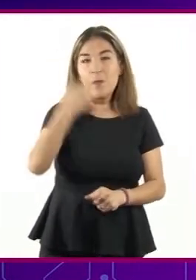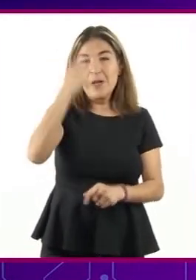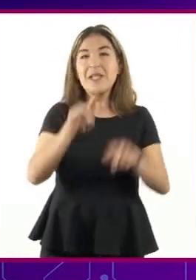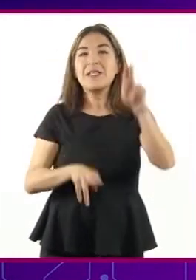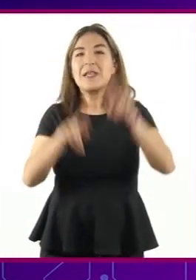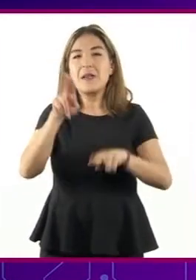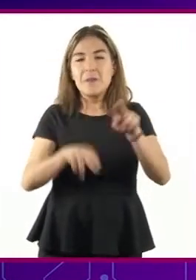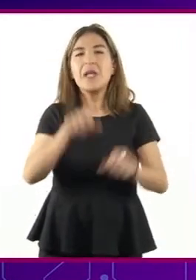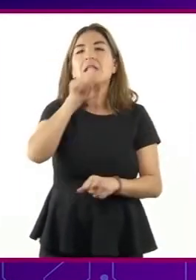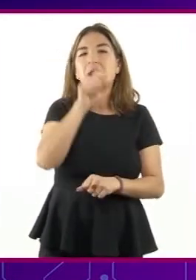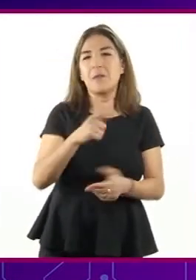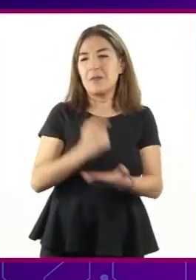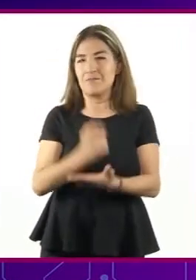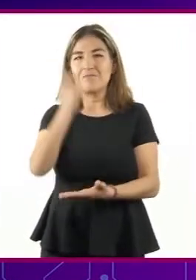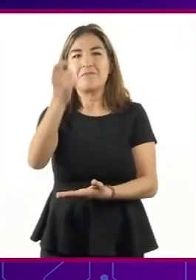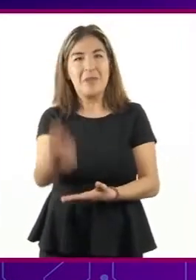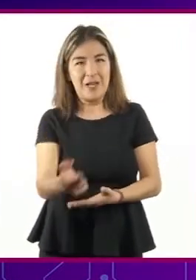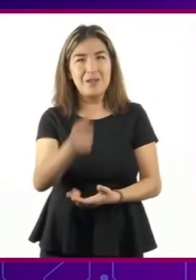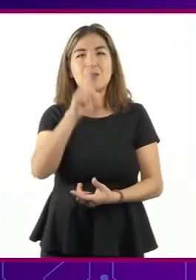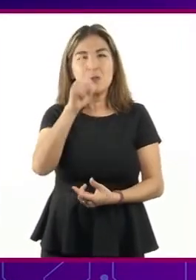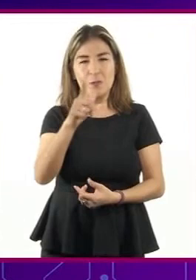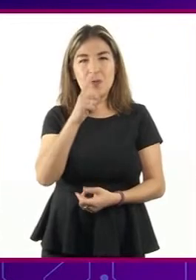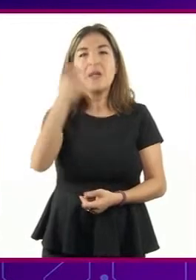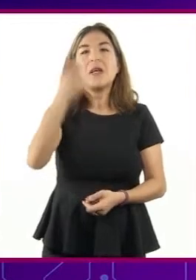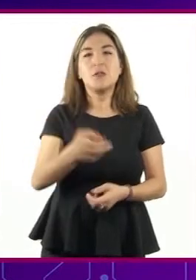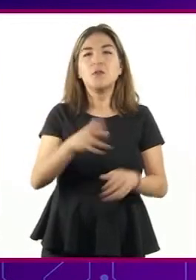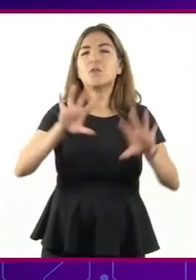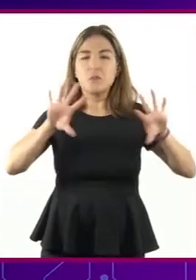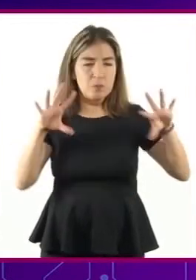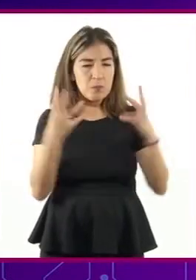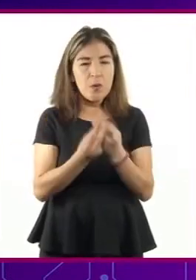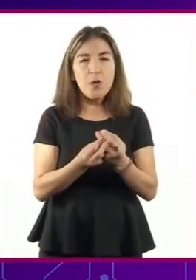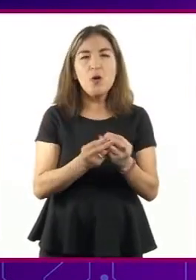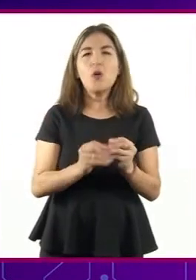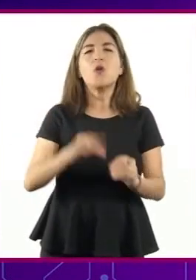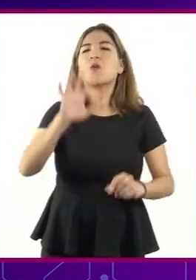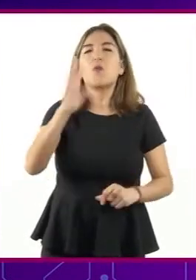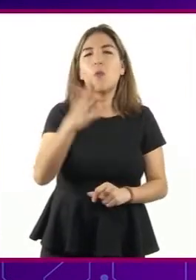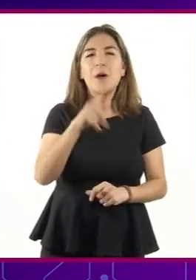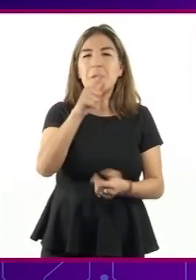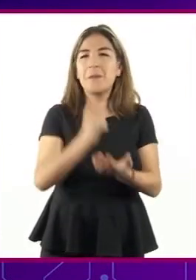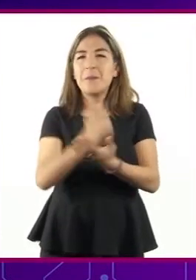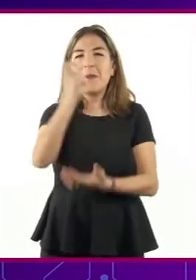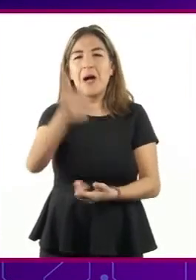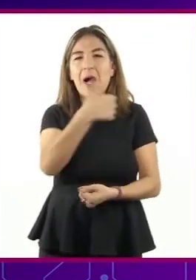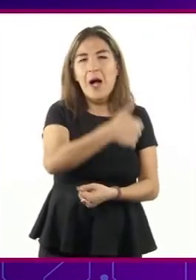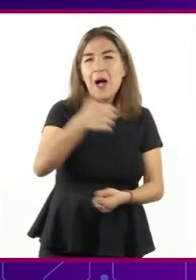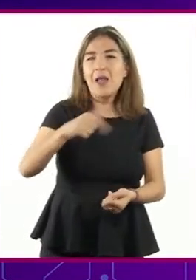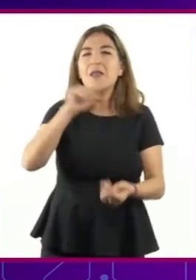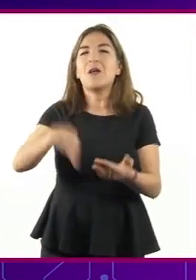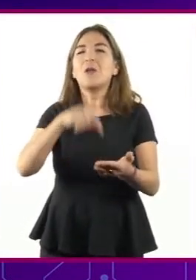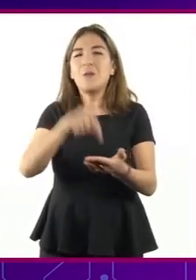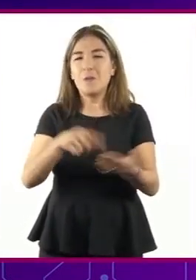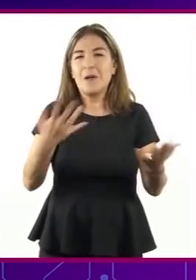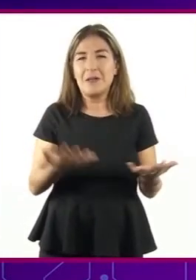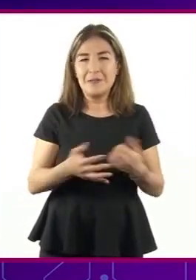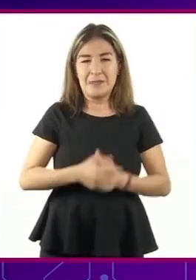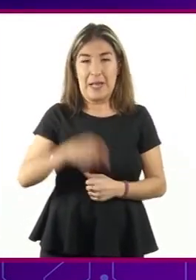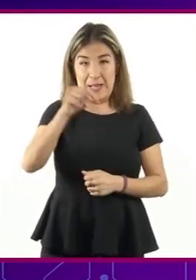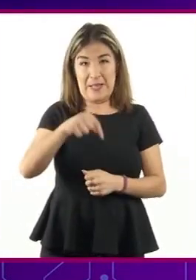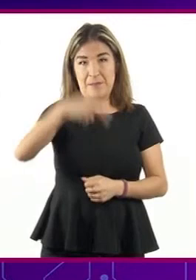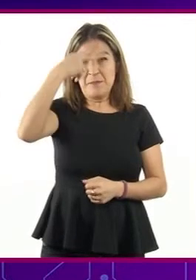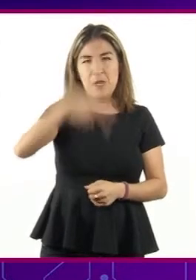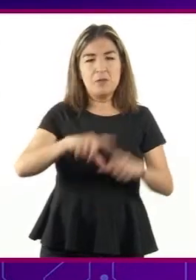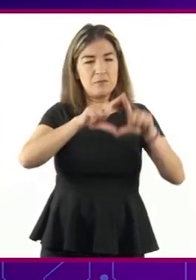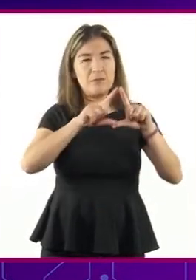consumo, como en lo que se paga. Con el consumo que calculamos, ¿cuánto pagaríamos en cada zona? En México, los